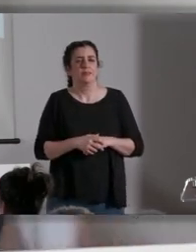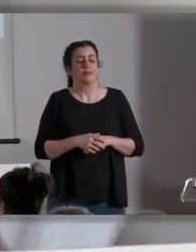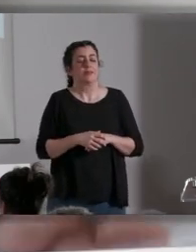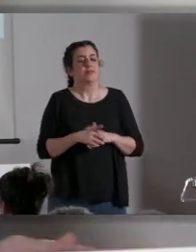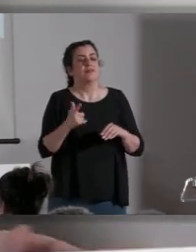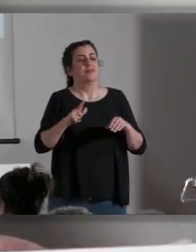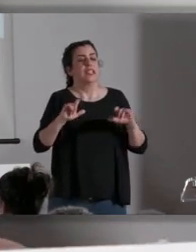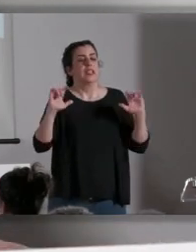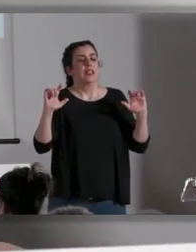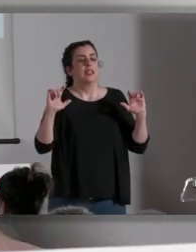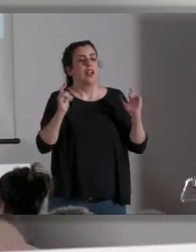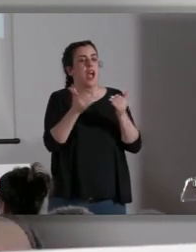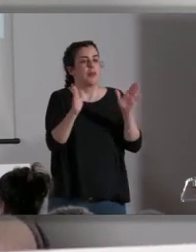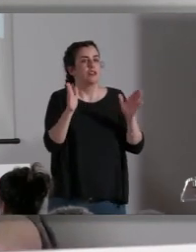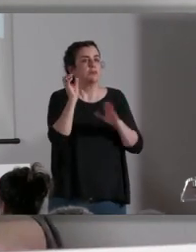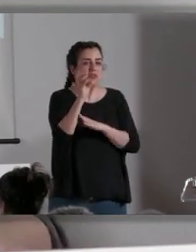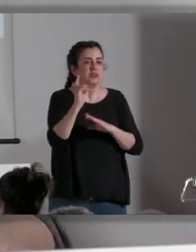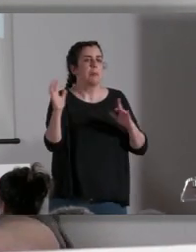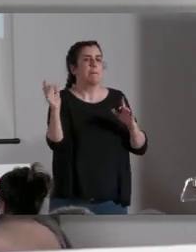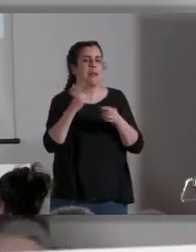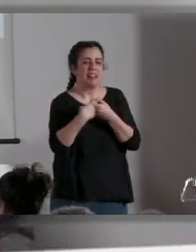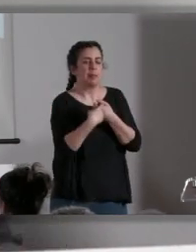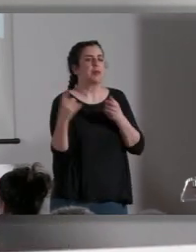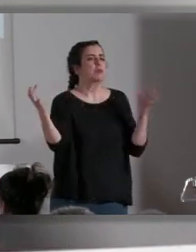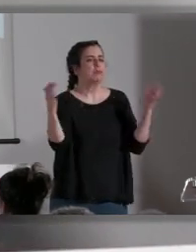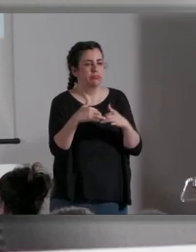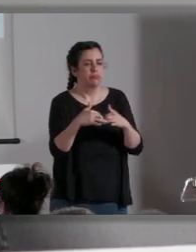también de la mano de un grupo de jóvenes de